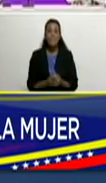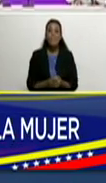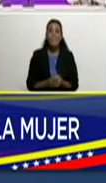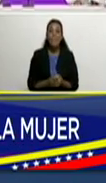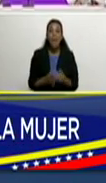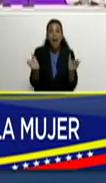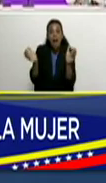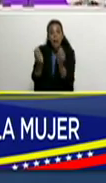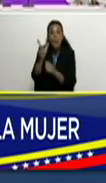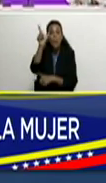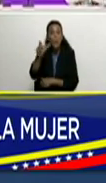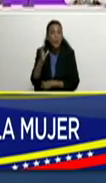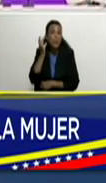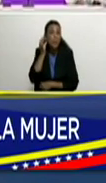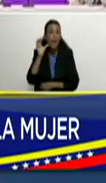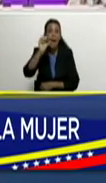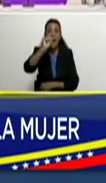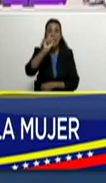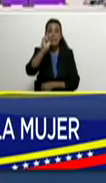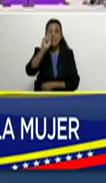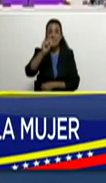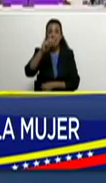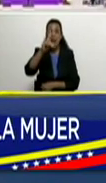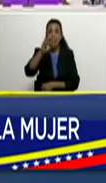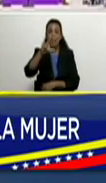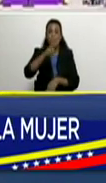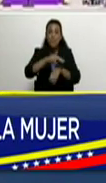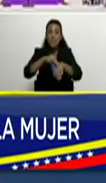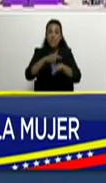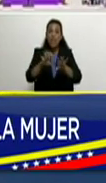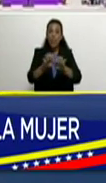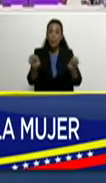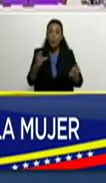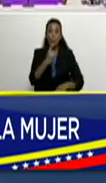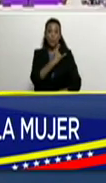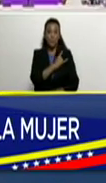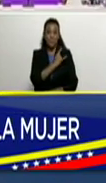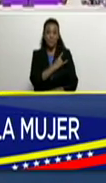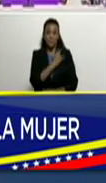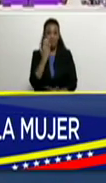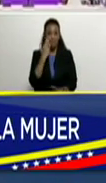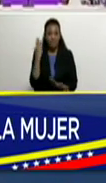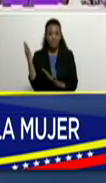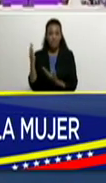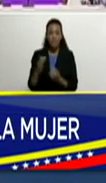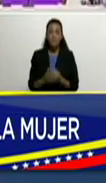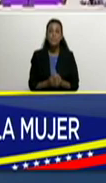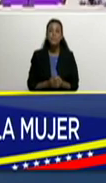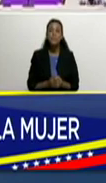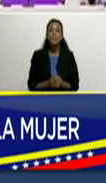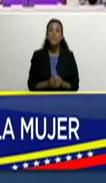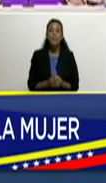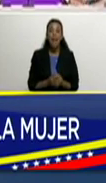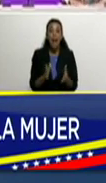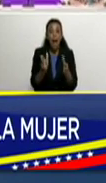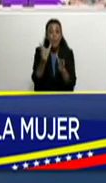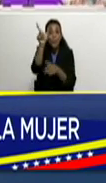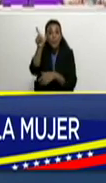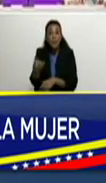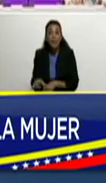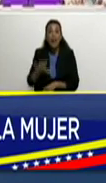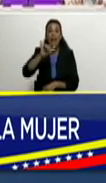A la compañera Sandra Oblita, ministra de Educación Universitaria. A la